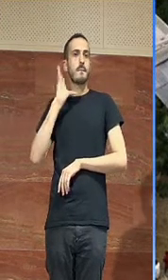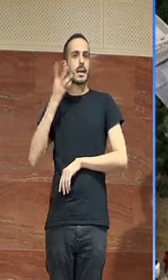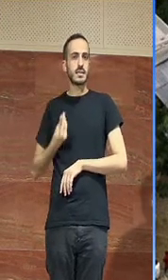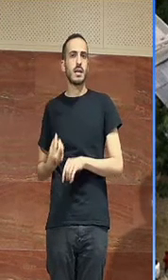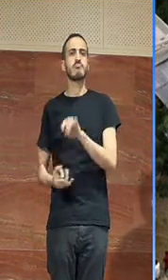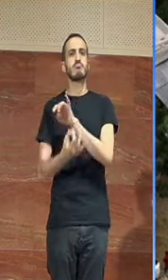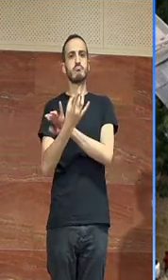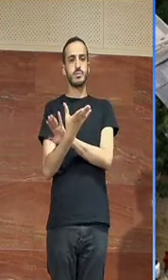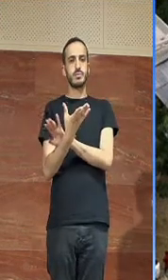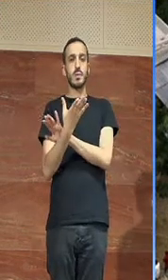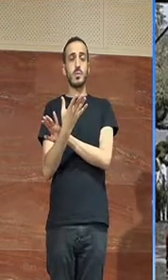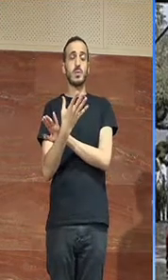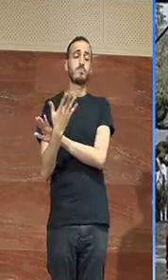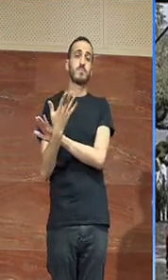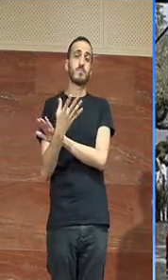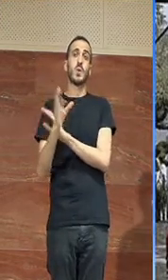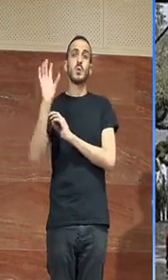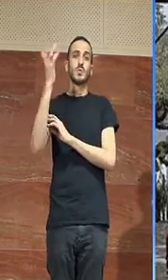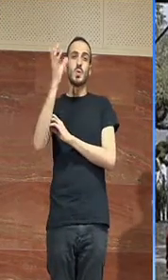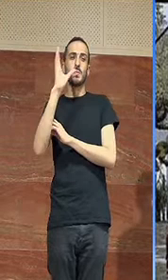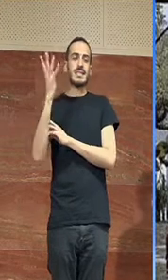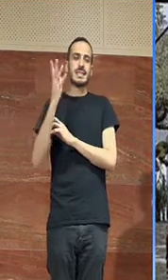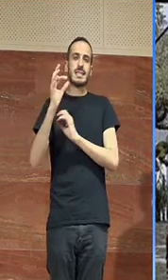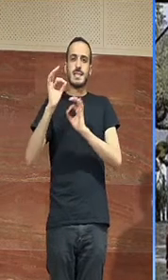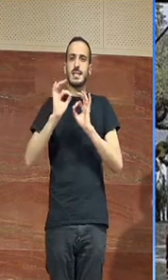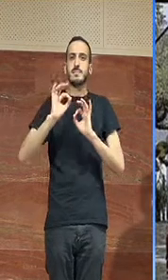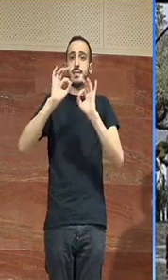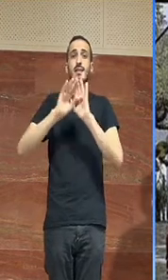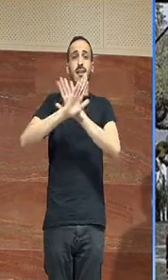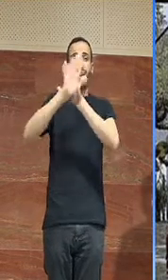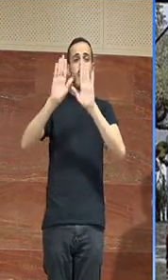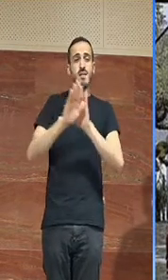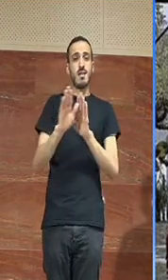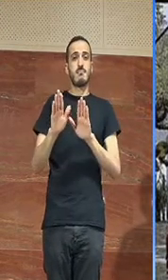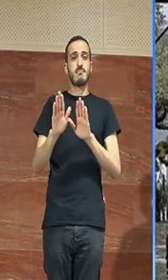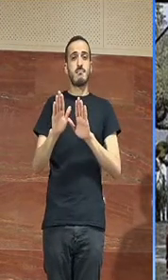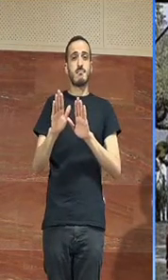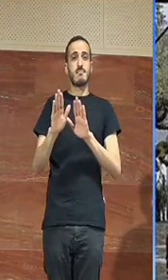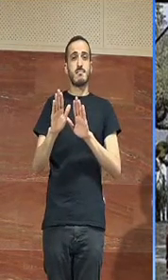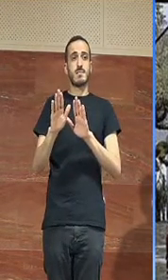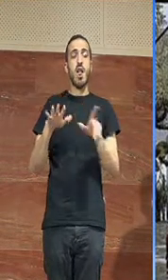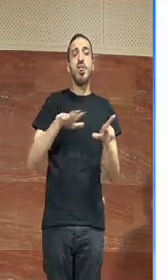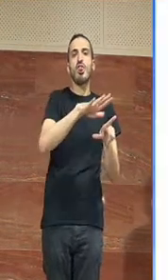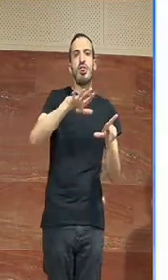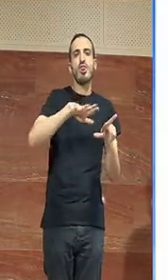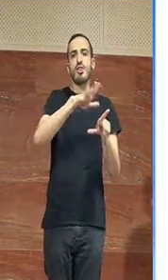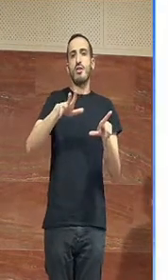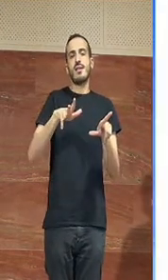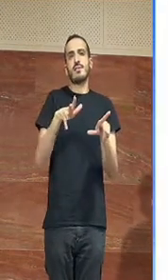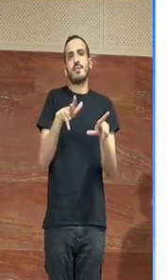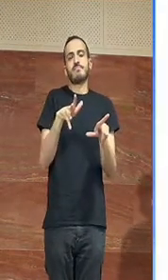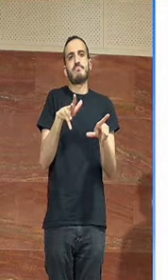inundaciones y tormentas tropicales que acaban entrando en cualquier tipo de zona, especialmente en las